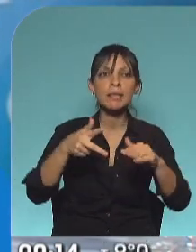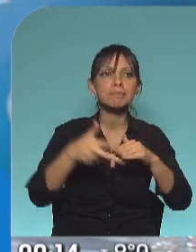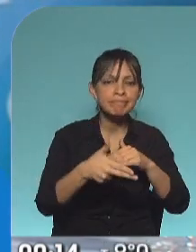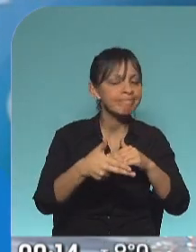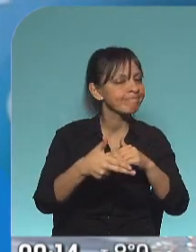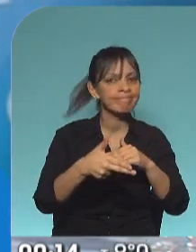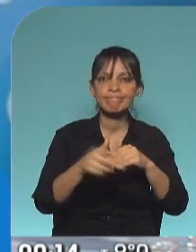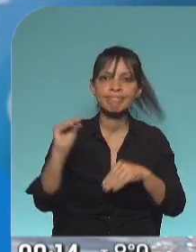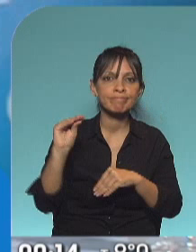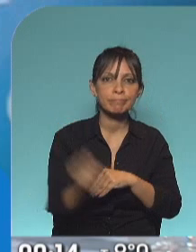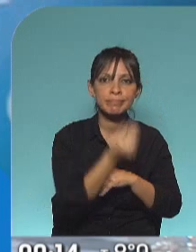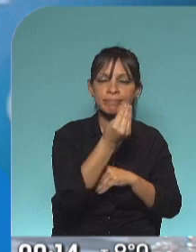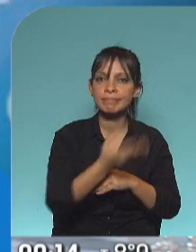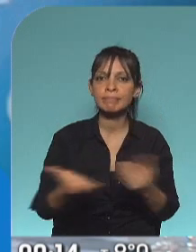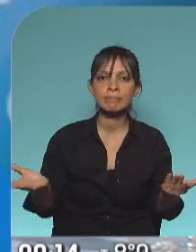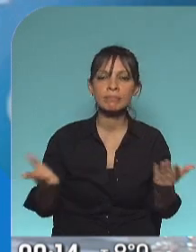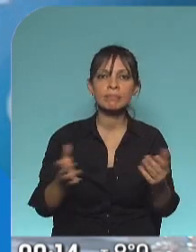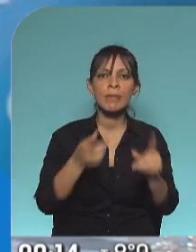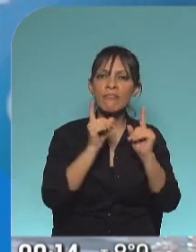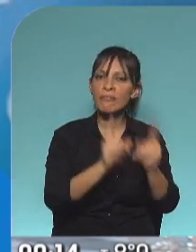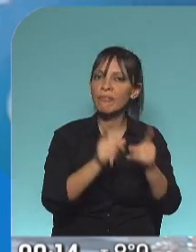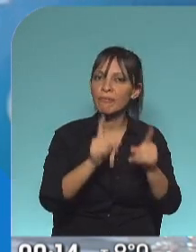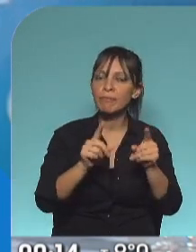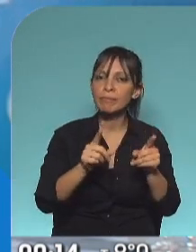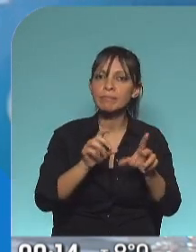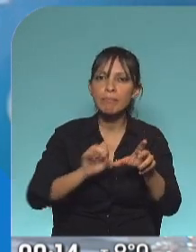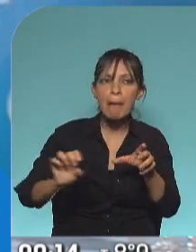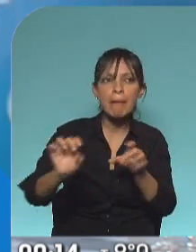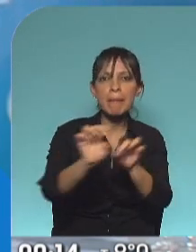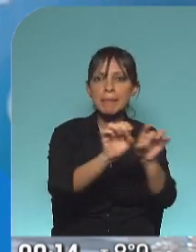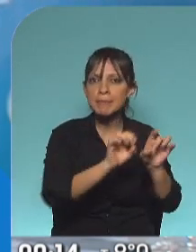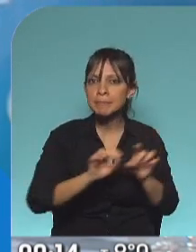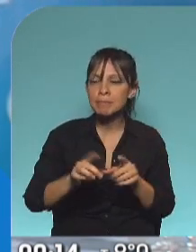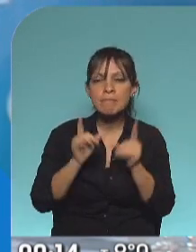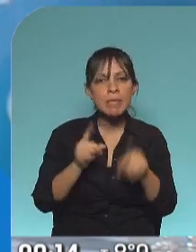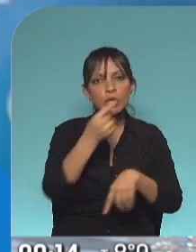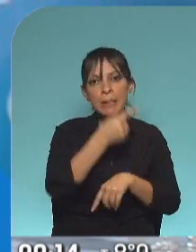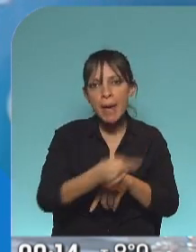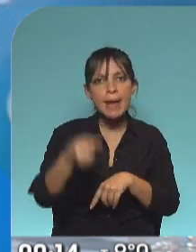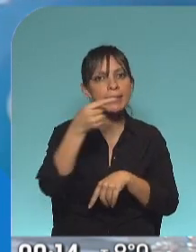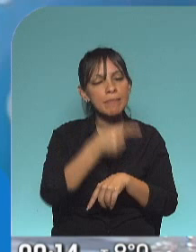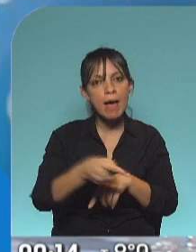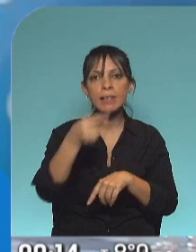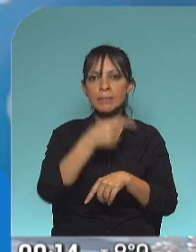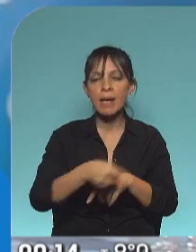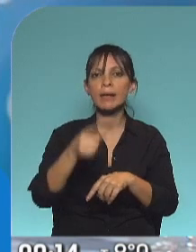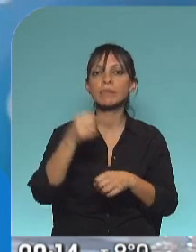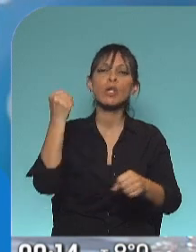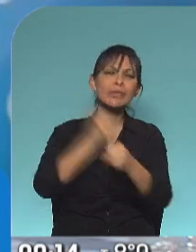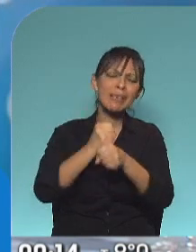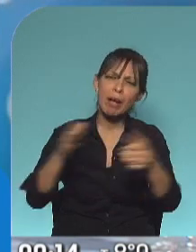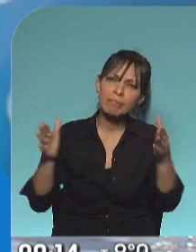transmisión comunitaria extendida en ninguno de esos departamentos en las últimas semanas. Tenemos un trabajo muy importante entre Nación